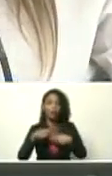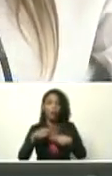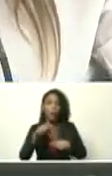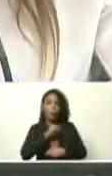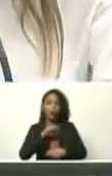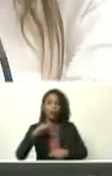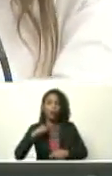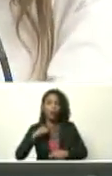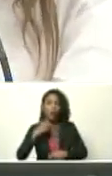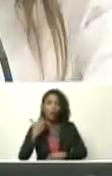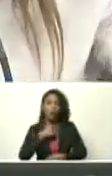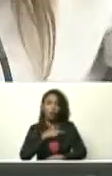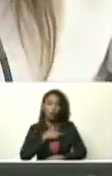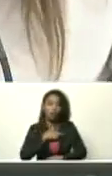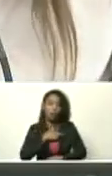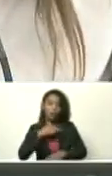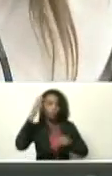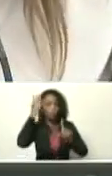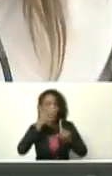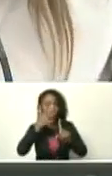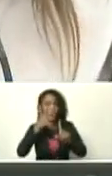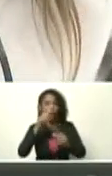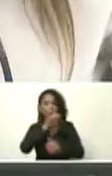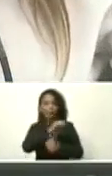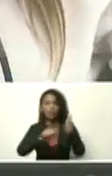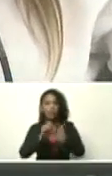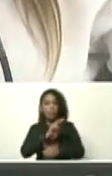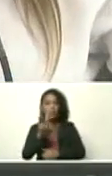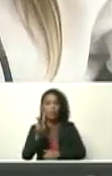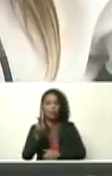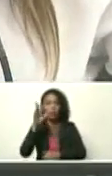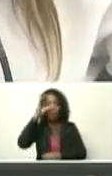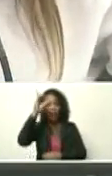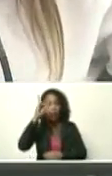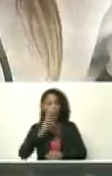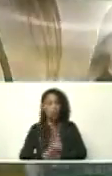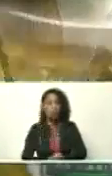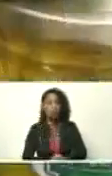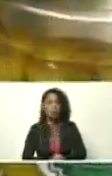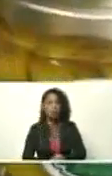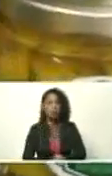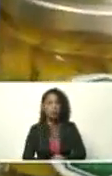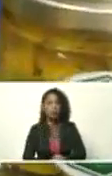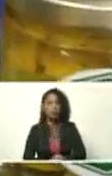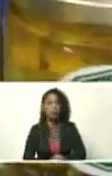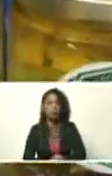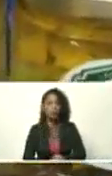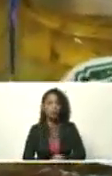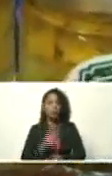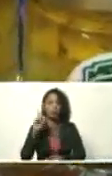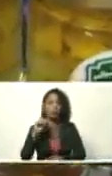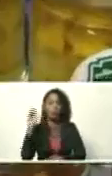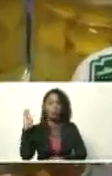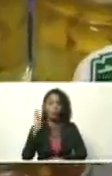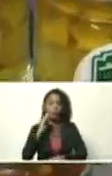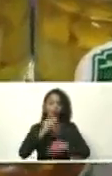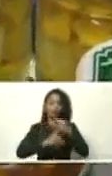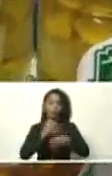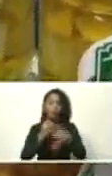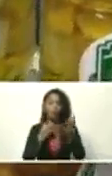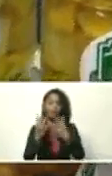y, bueno, nosotros por instrucciones de la vicepresidenta Delcy Rodríguez venimos también realizando las